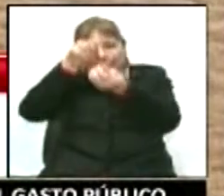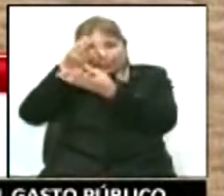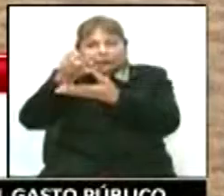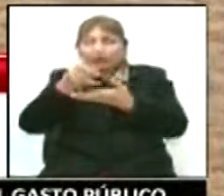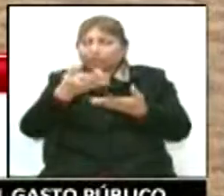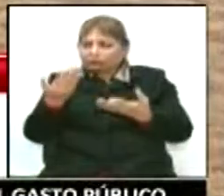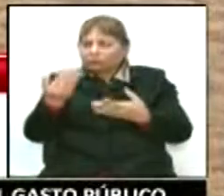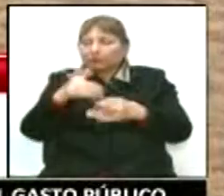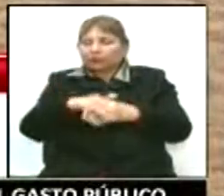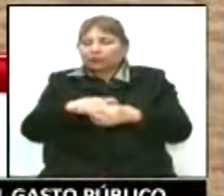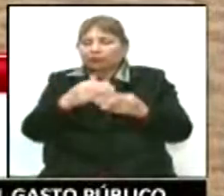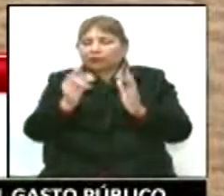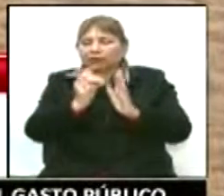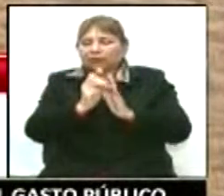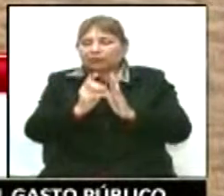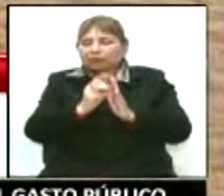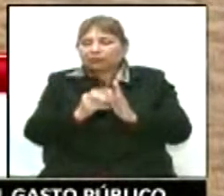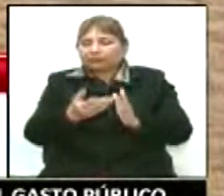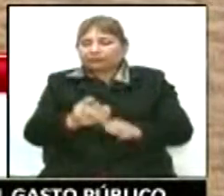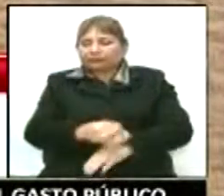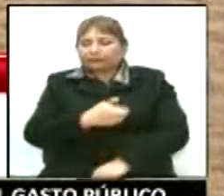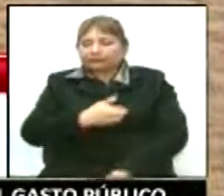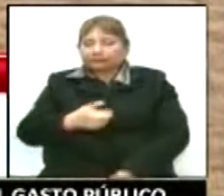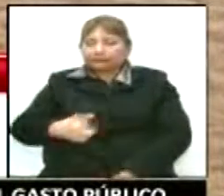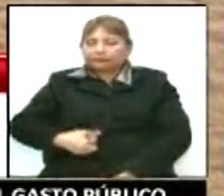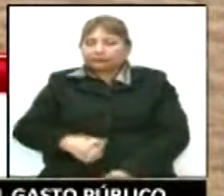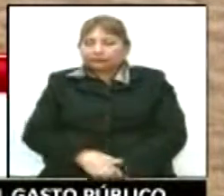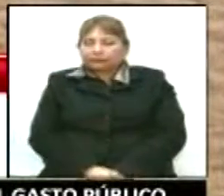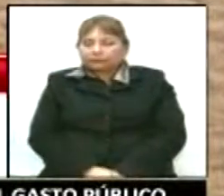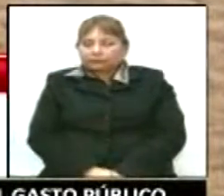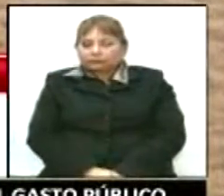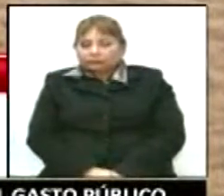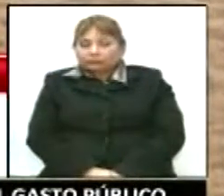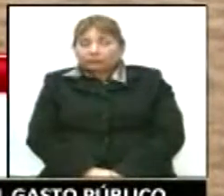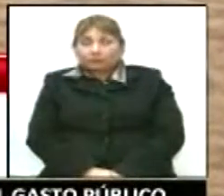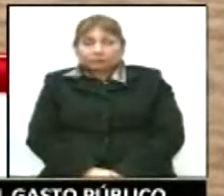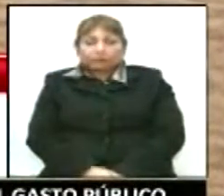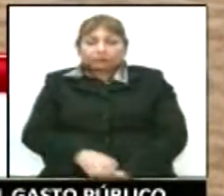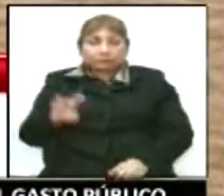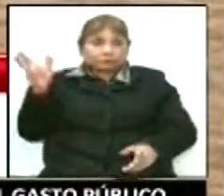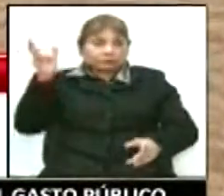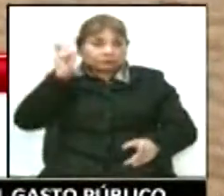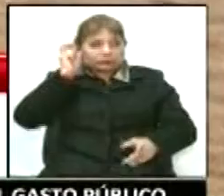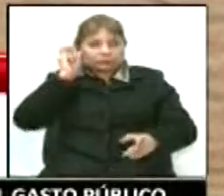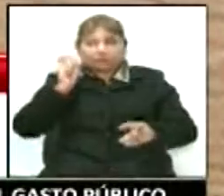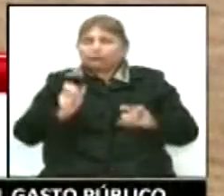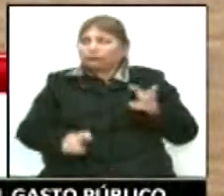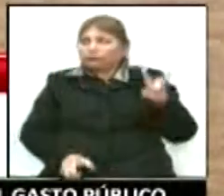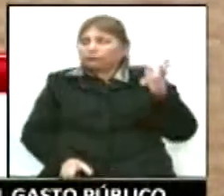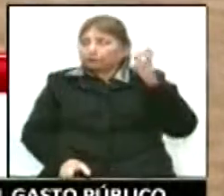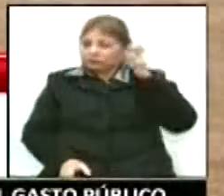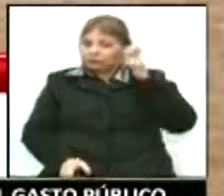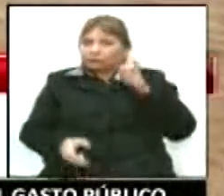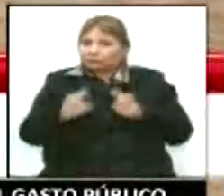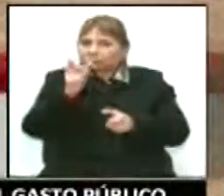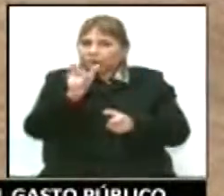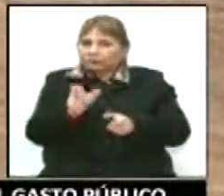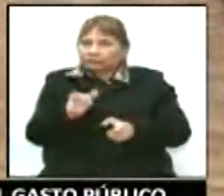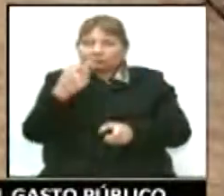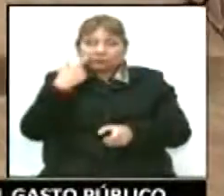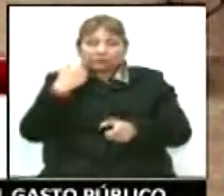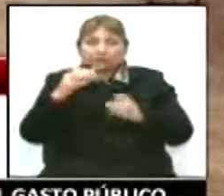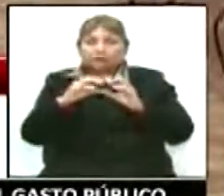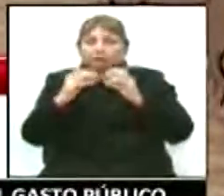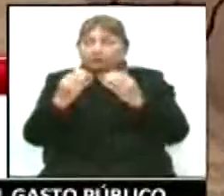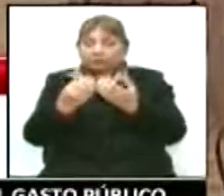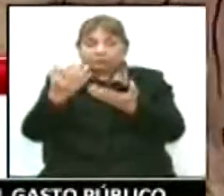vayamos a votación de este dictamen, señor presidente. Bueno, habiendo escuchado a los señores congresistas y